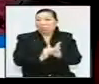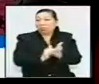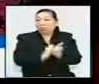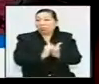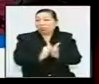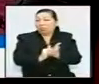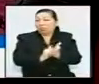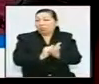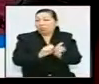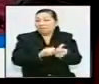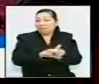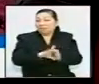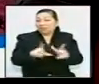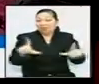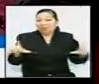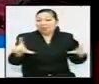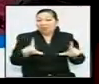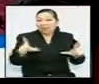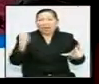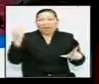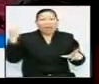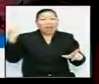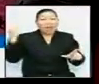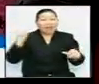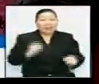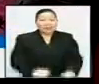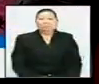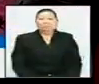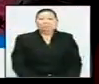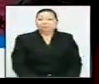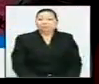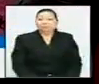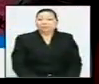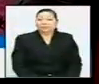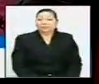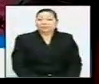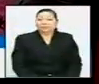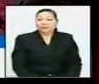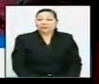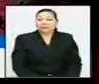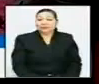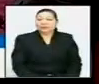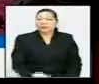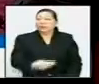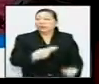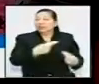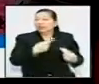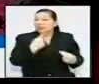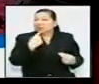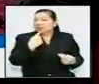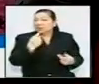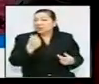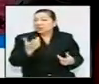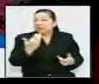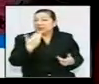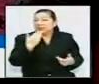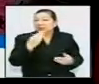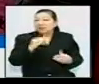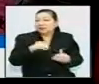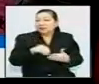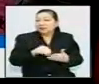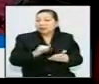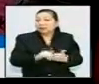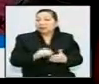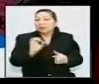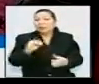teléfono, llamadas WhatsApp, y me decía: contralor, qué tipo de responsabilidad, contralor, quiénes están